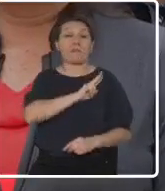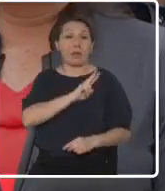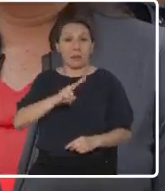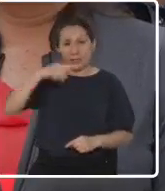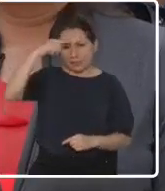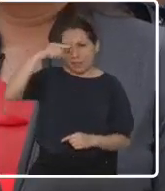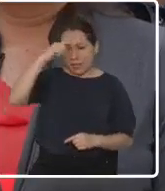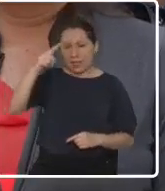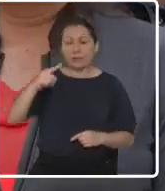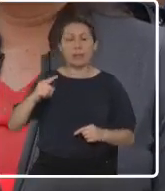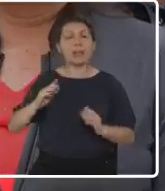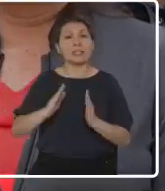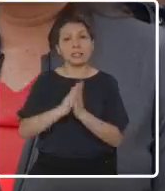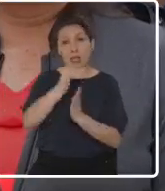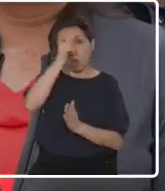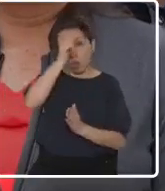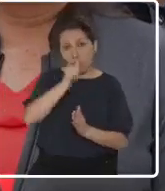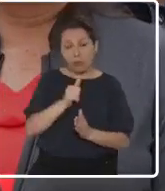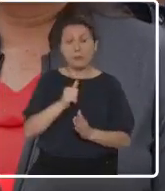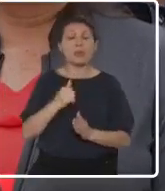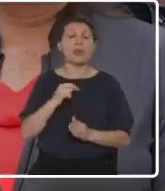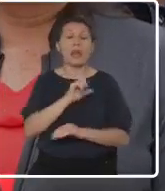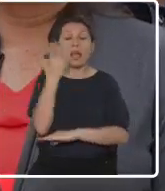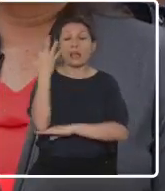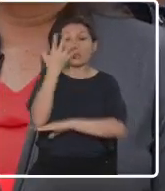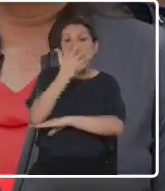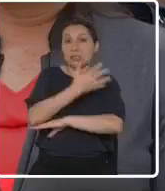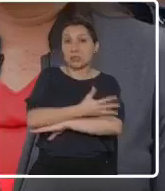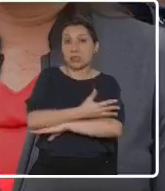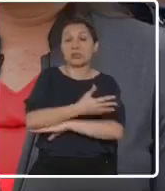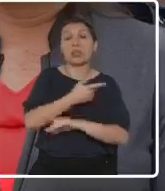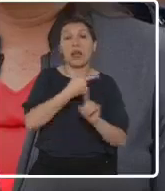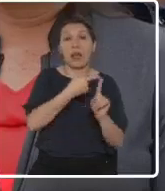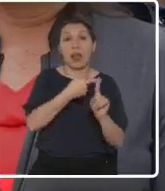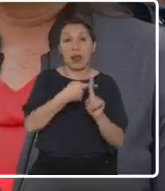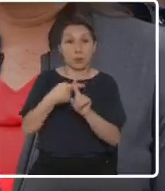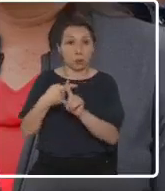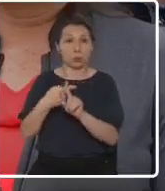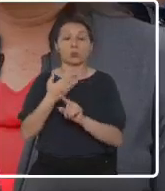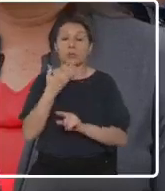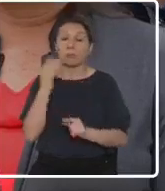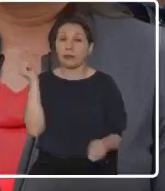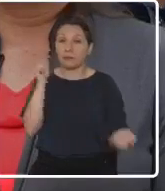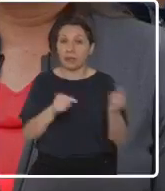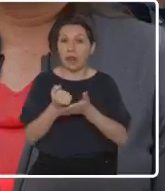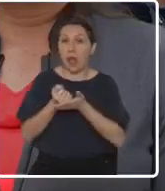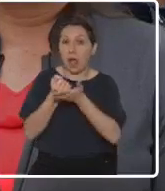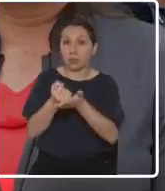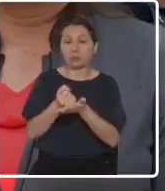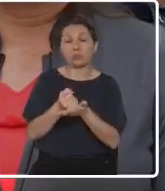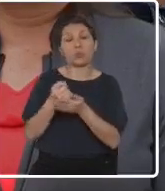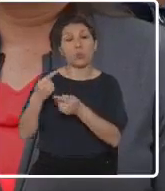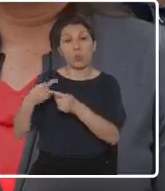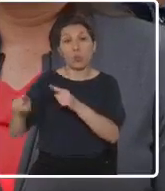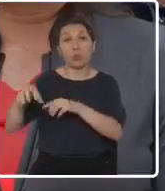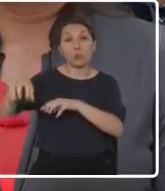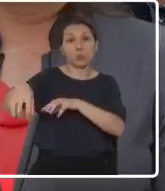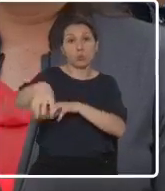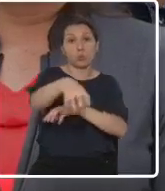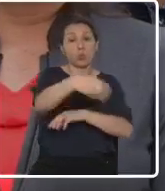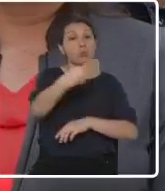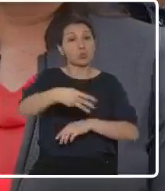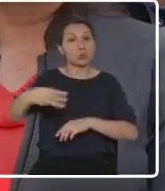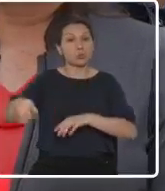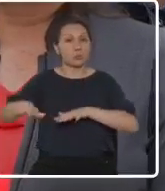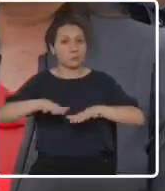San Antonio, de Santo Domingo, de Quillota y de La Cruz. Y acá me parece importante también agradecer a todos los otros municipios que